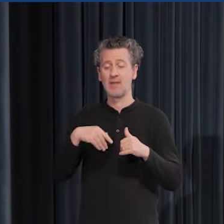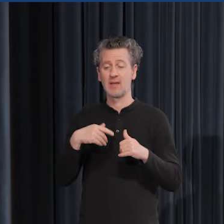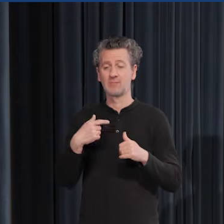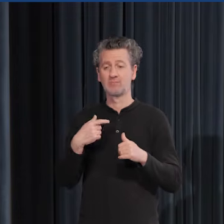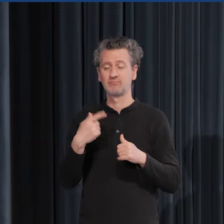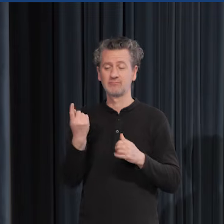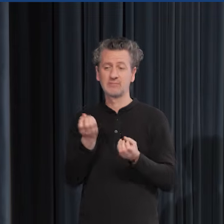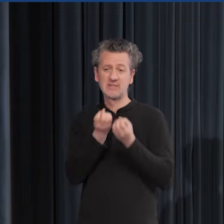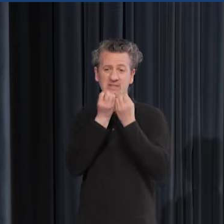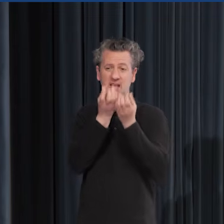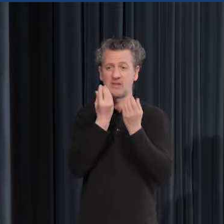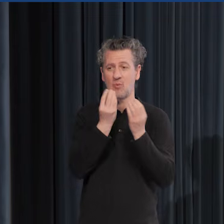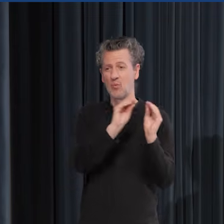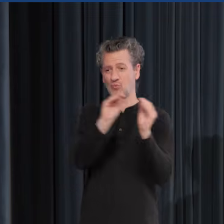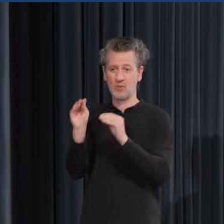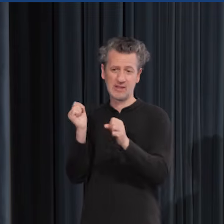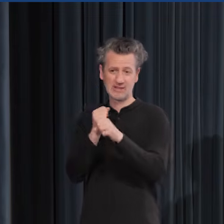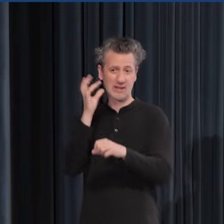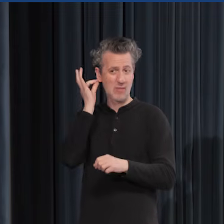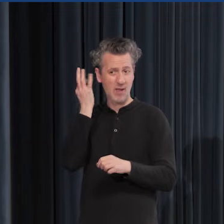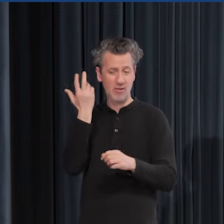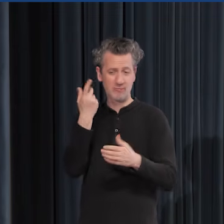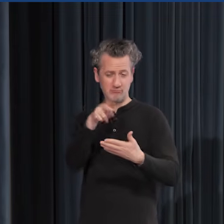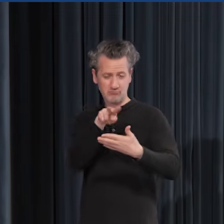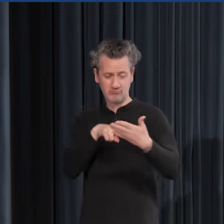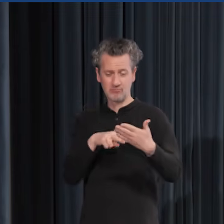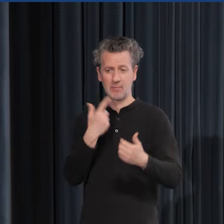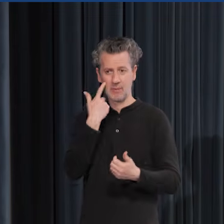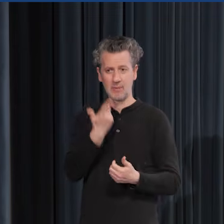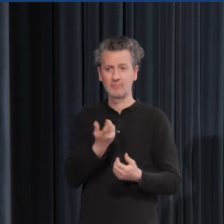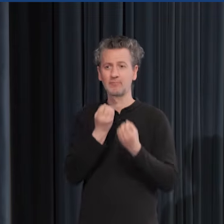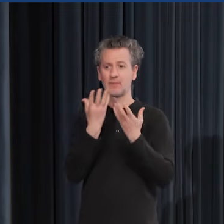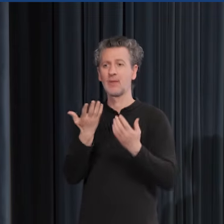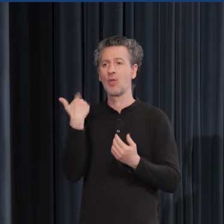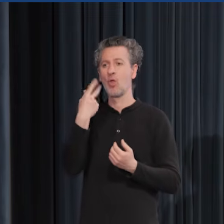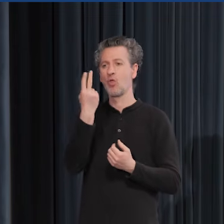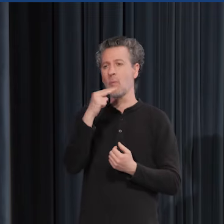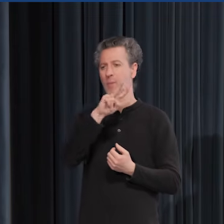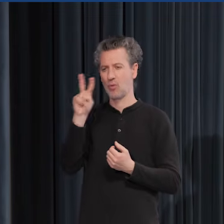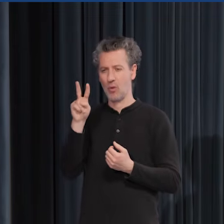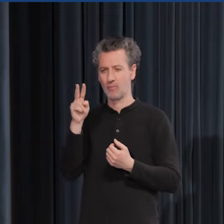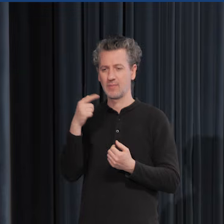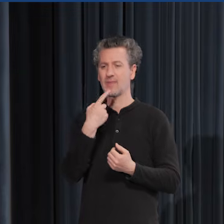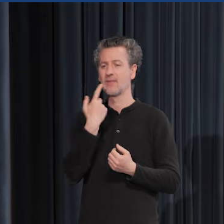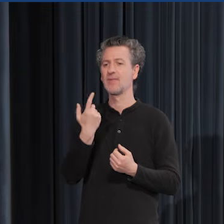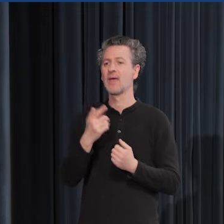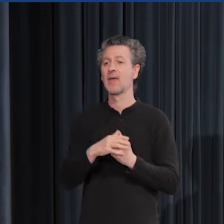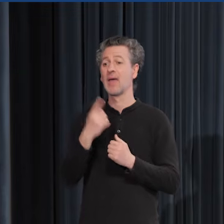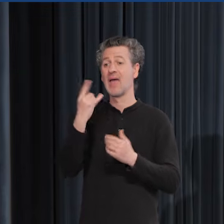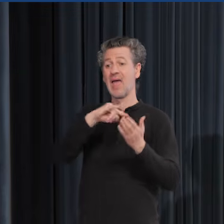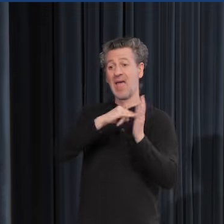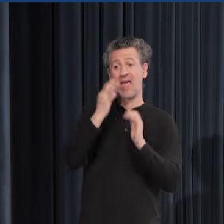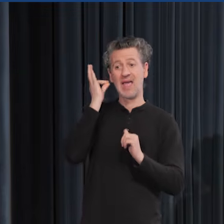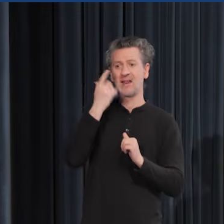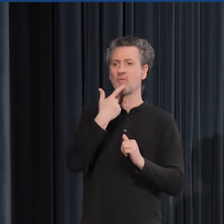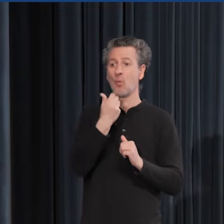de unas trabajadoras, por ejemplo, una operaria de 2022 que decía, de un estudio de 2022 que decía: la ingeniera tuvo que cambiar su